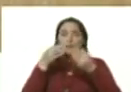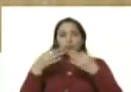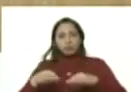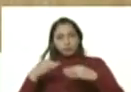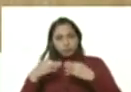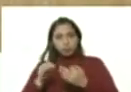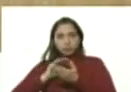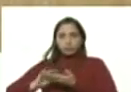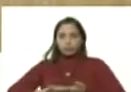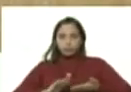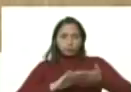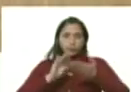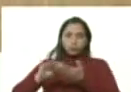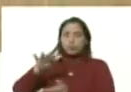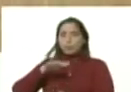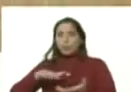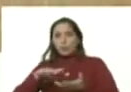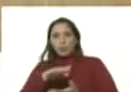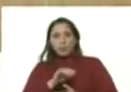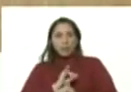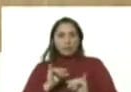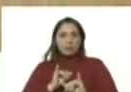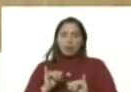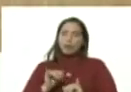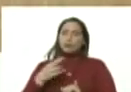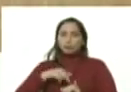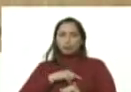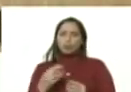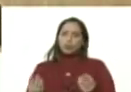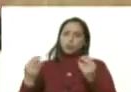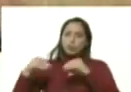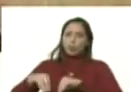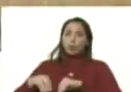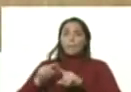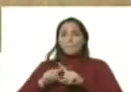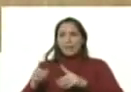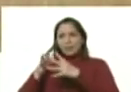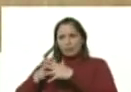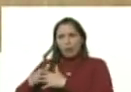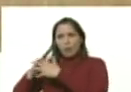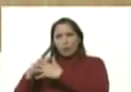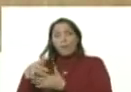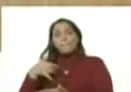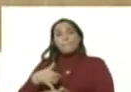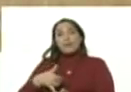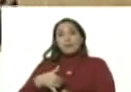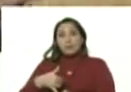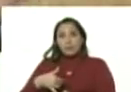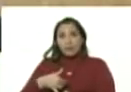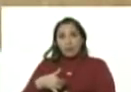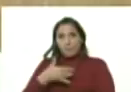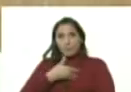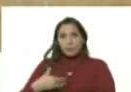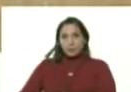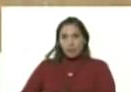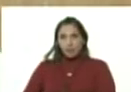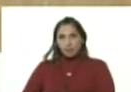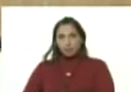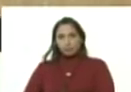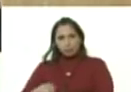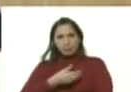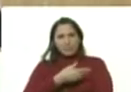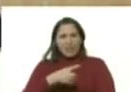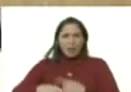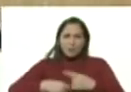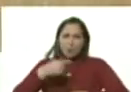normalización y se ha pasado la página. Pero con Estados Unidos tuvo esa flexibilidad del presidente. Luego ocurrieron los hechos que ustedes conocen